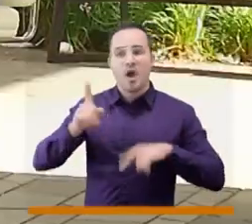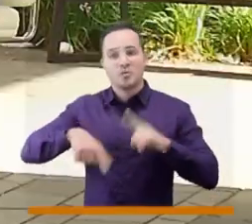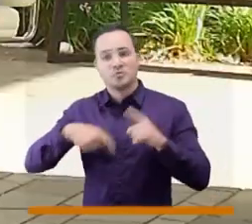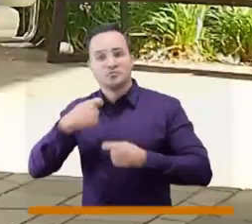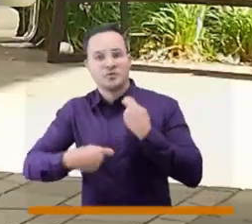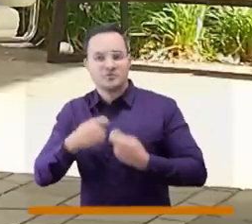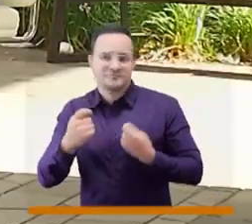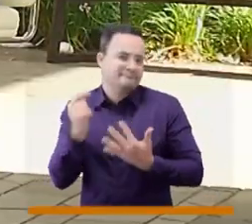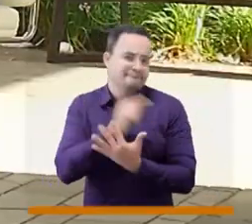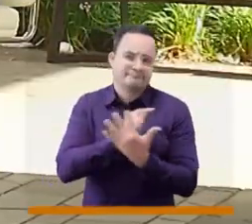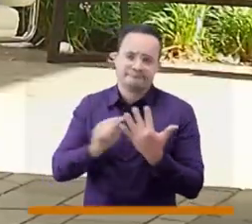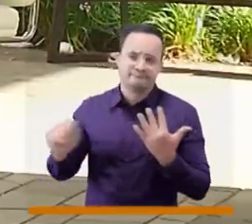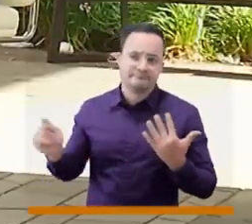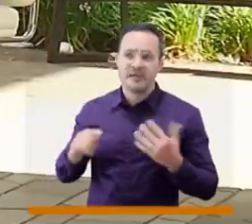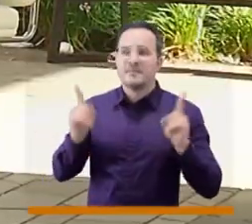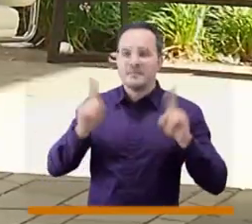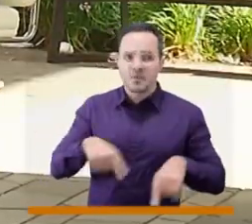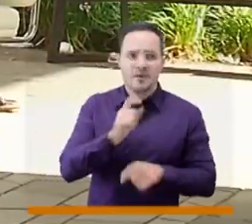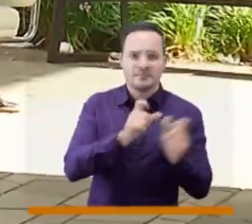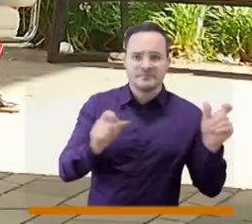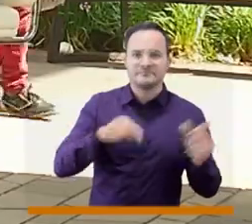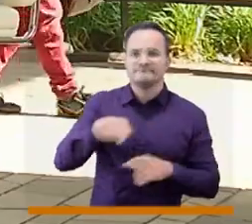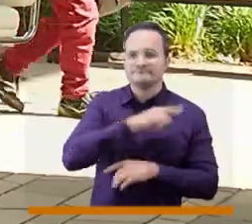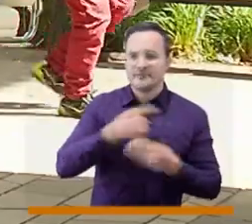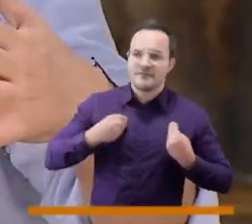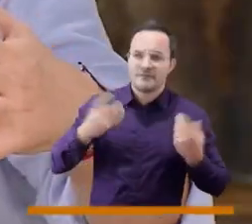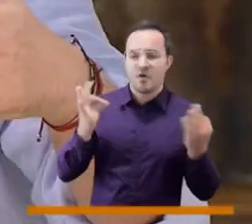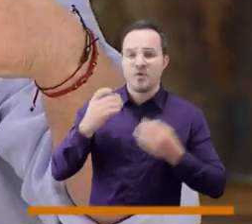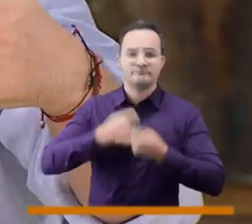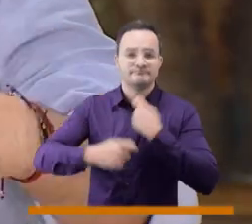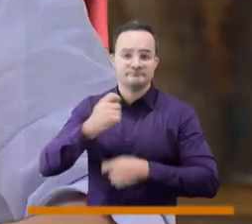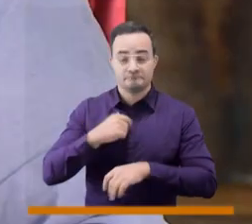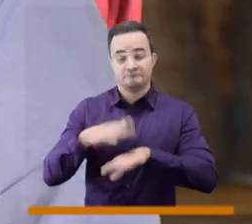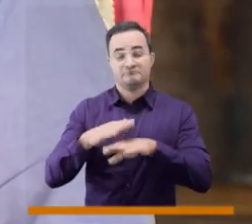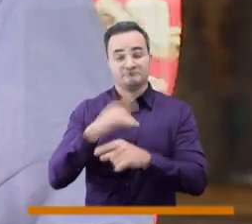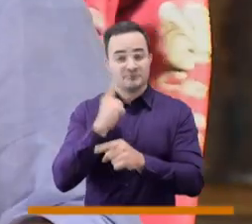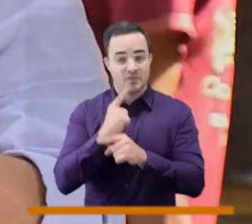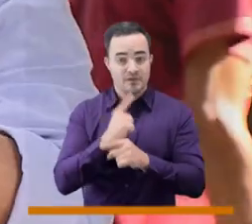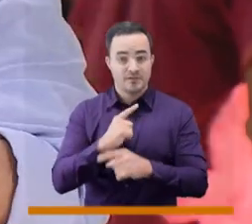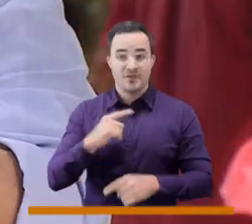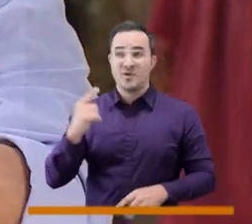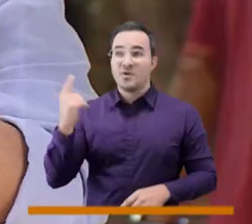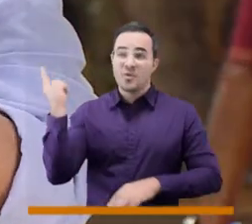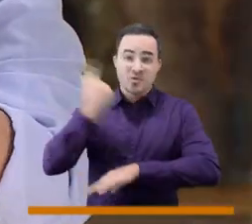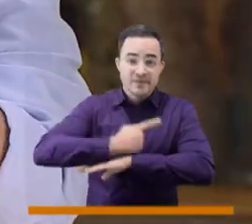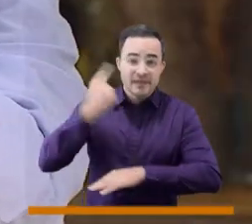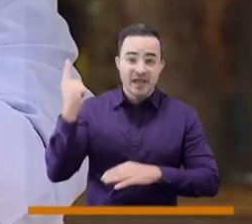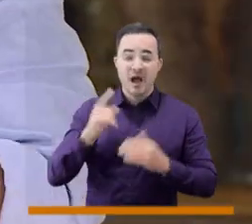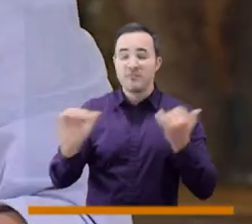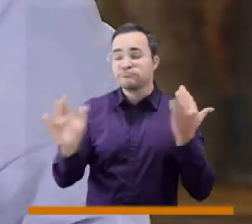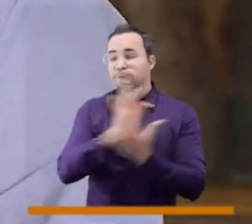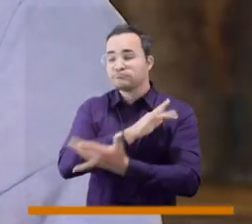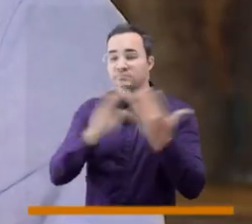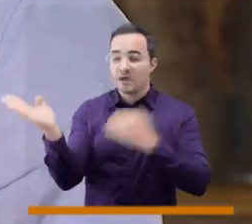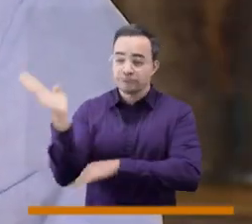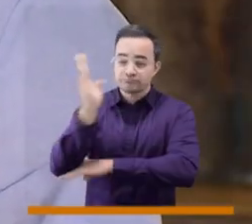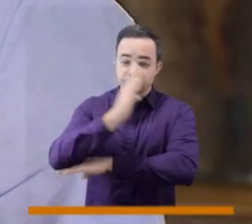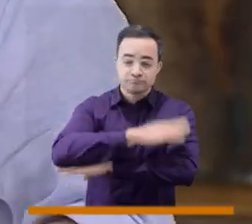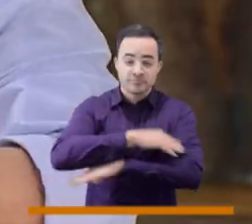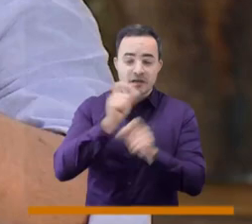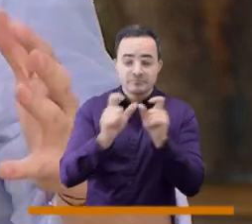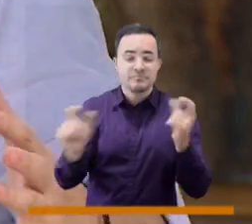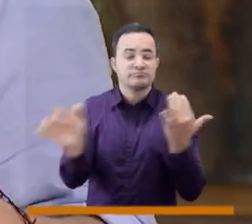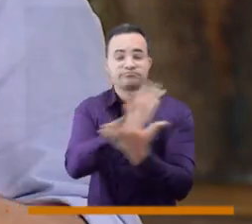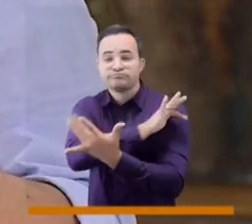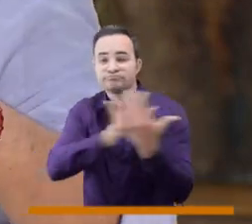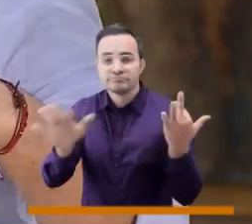para distintos usos. Sí, ahí es importante decir que, por ejemplo, en el centro, la Comuna 10, recibe a diario más de 1 millón de personas que por